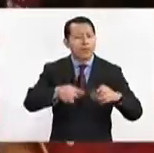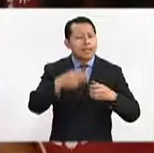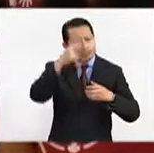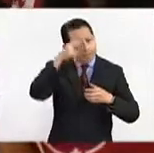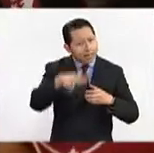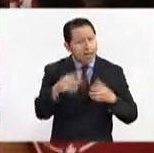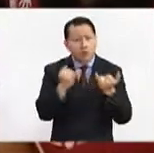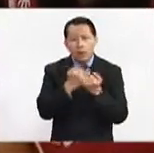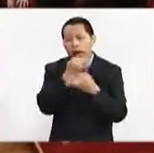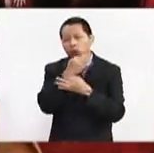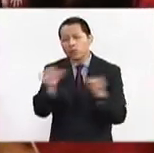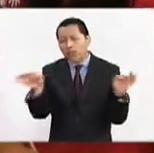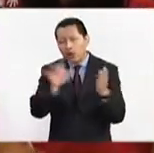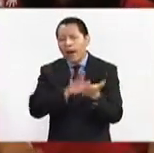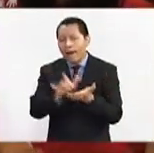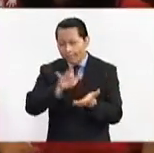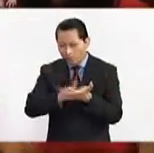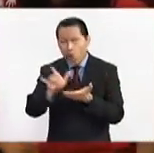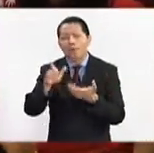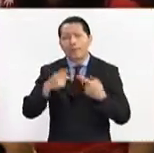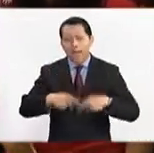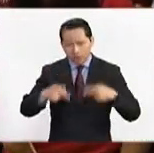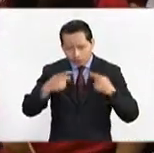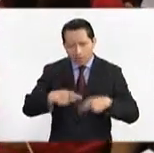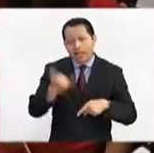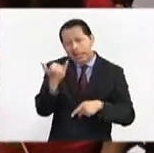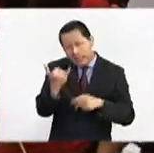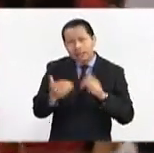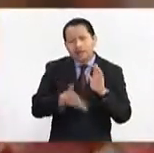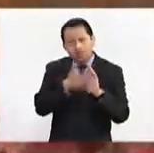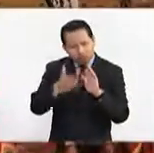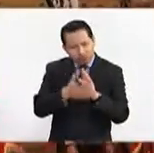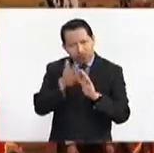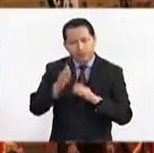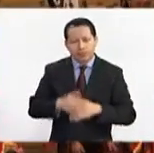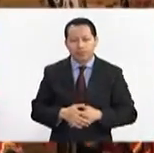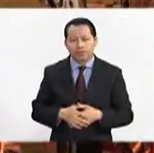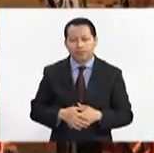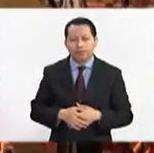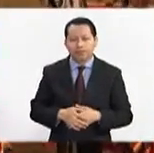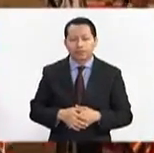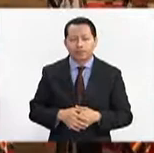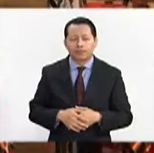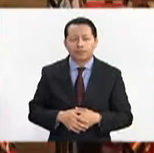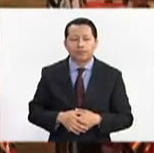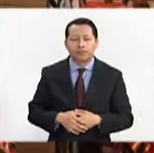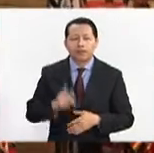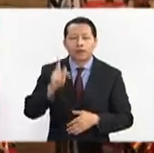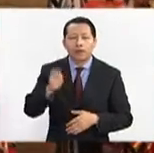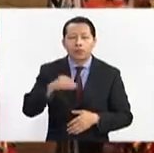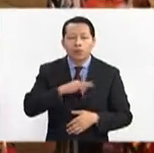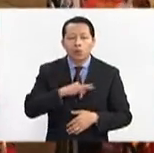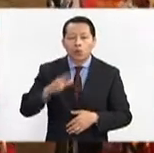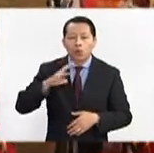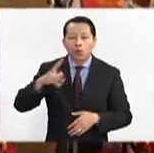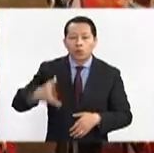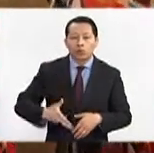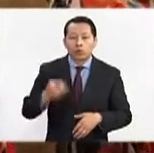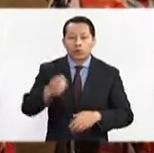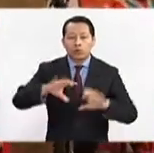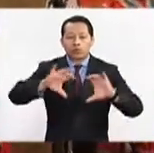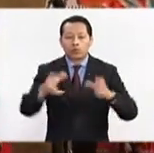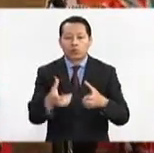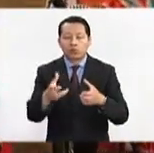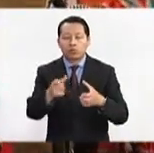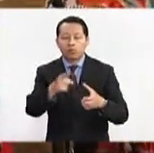mexicana y anunciaron apoyos para los damnificados y la reconstrucción. Estoy muy orgulloso de esta comunidad.